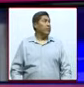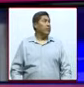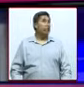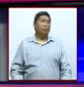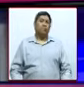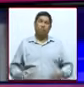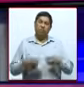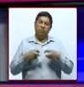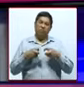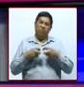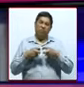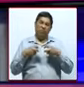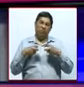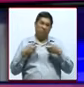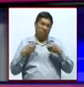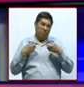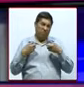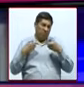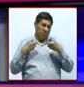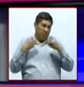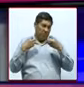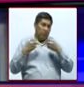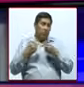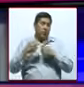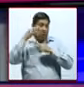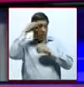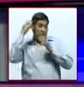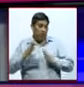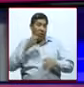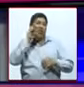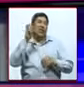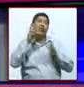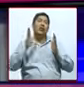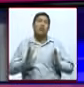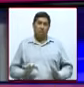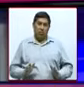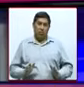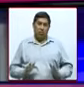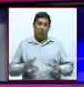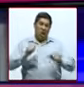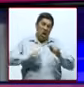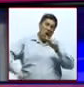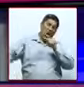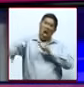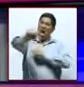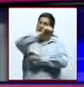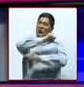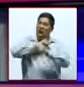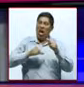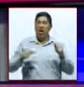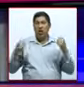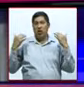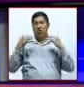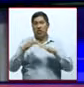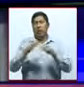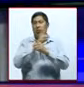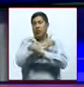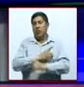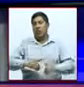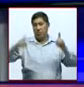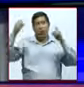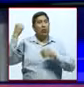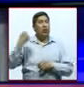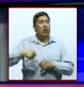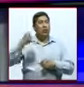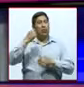Hubo tensión, en realidad, sobre todo entre arcistas y evistas, por lo que rodeó a este encuentro por la democracia en el